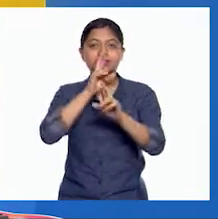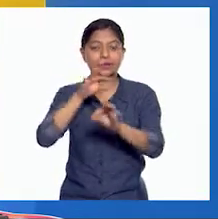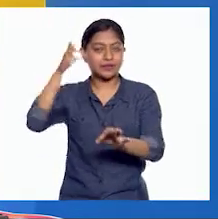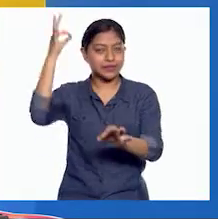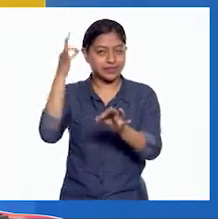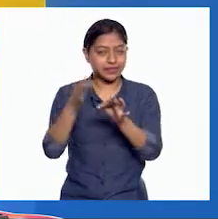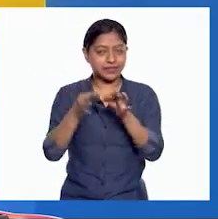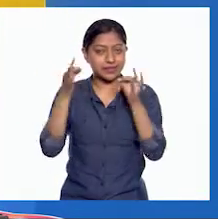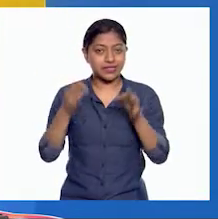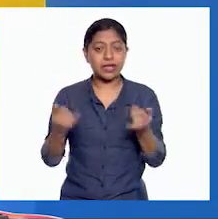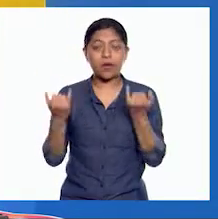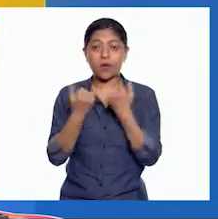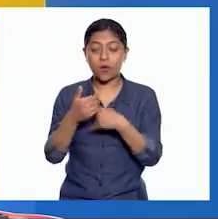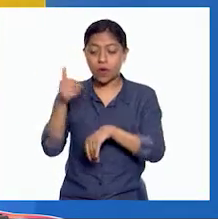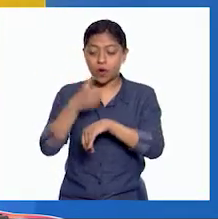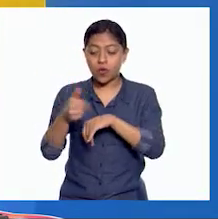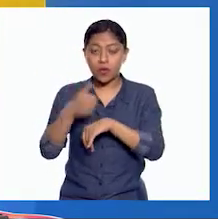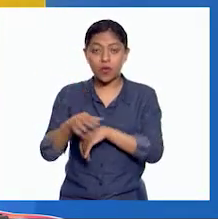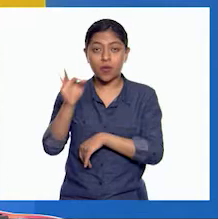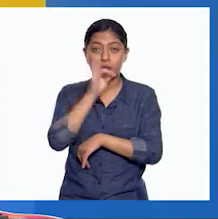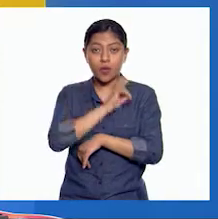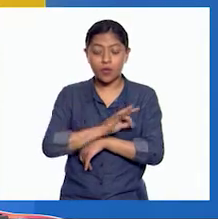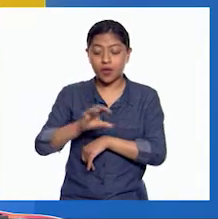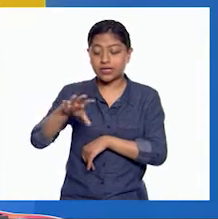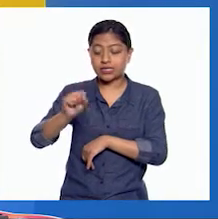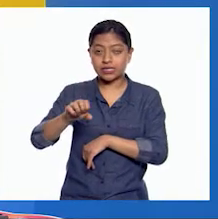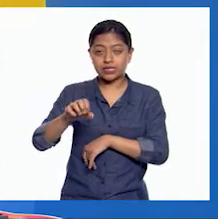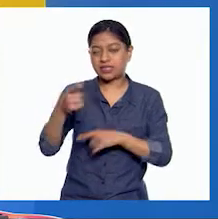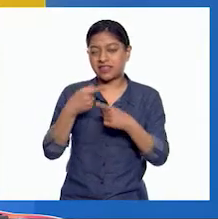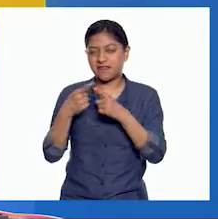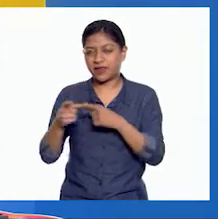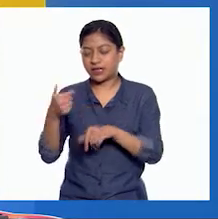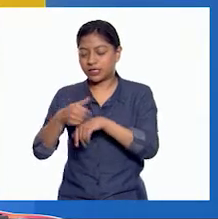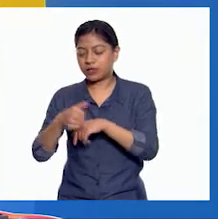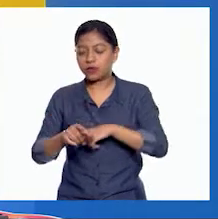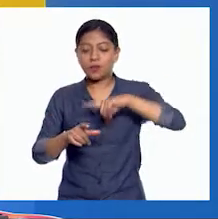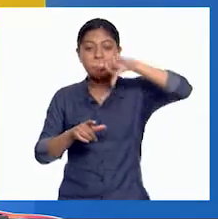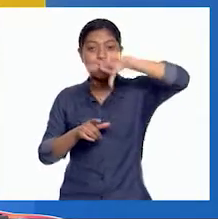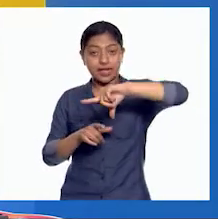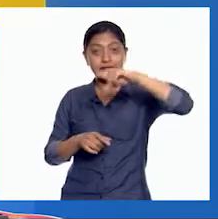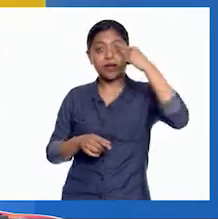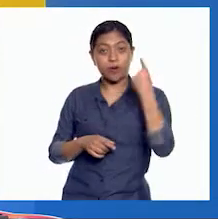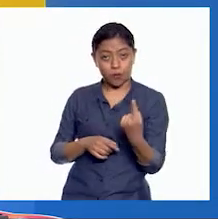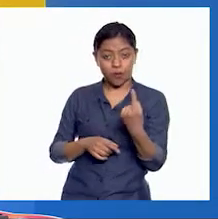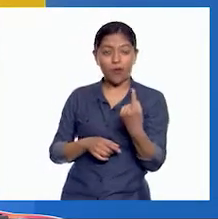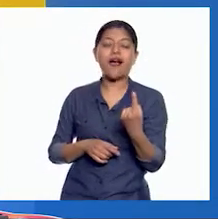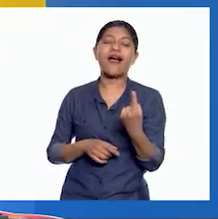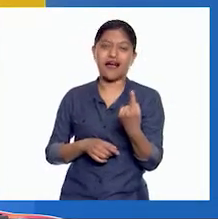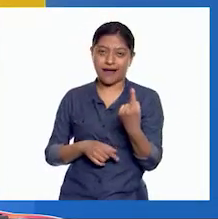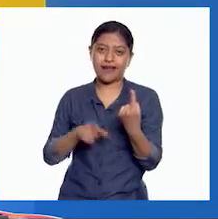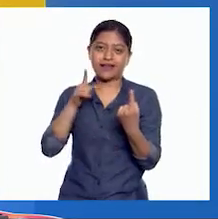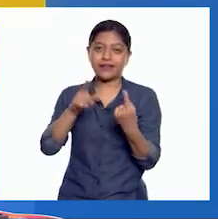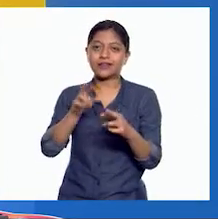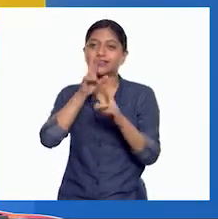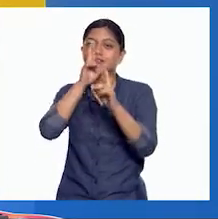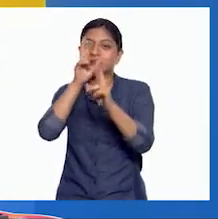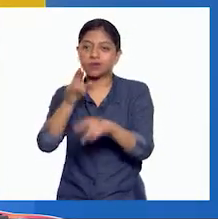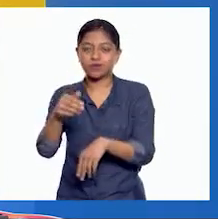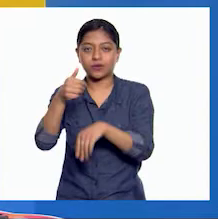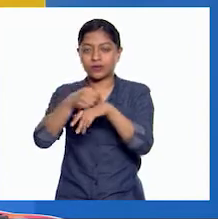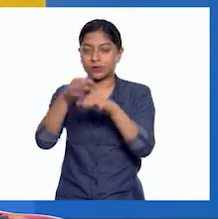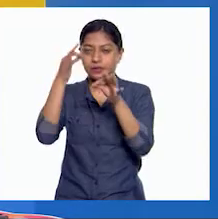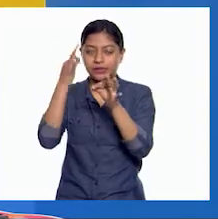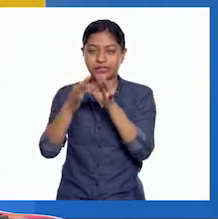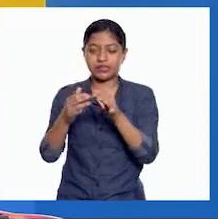que cualquier número que se divida entre 1, su resultado es el mismo número y el residuo es 0.